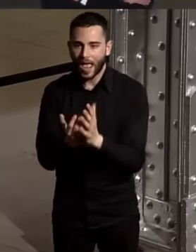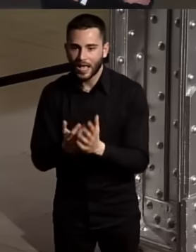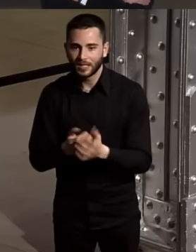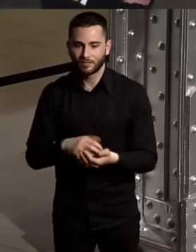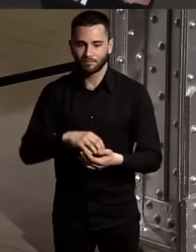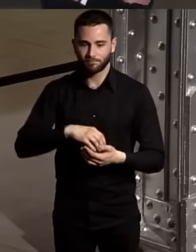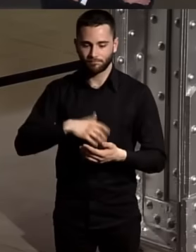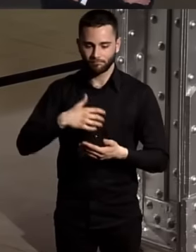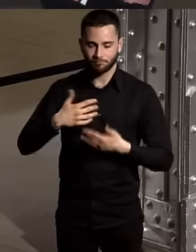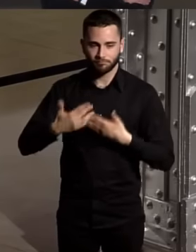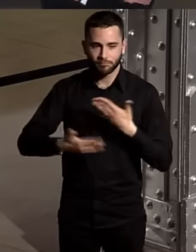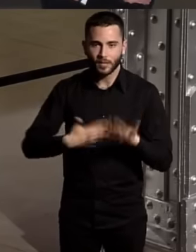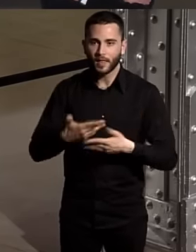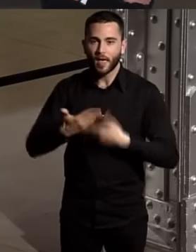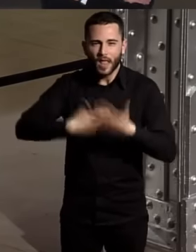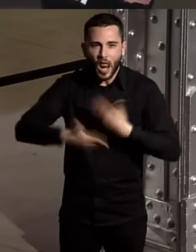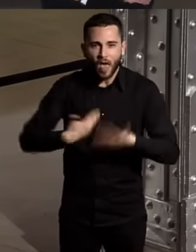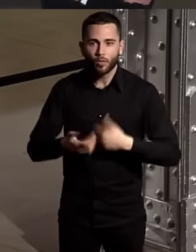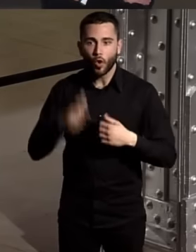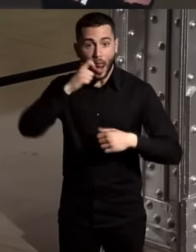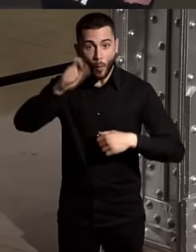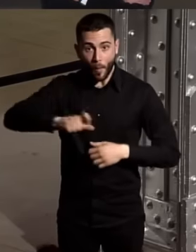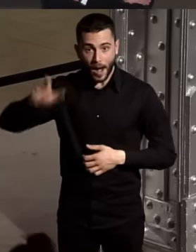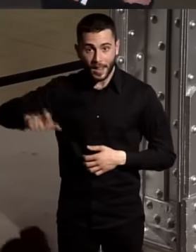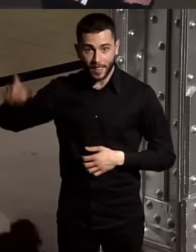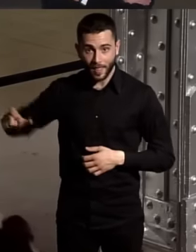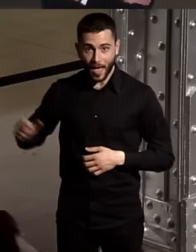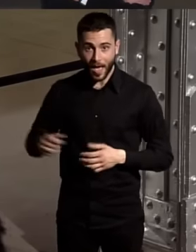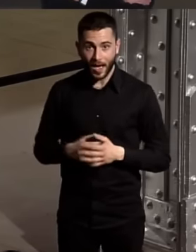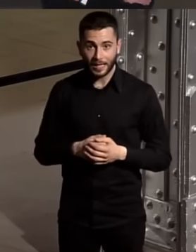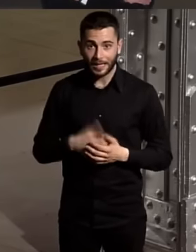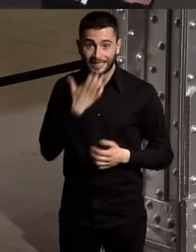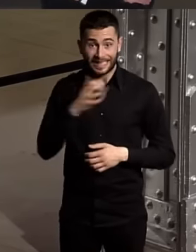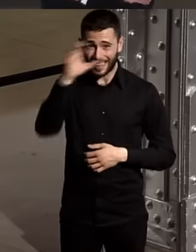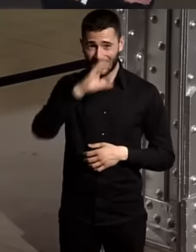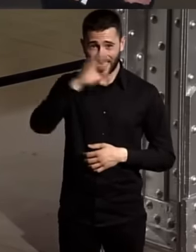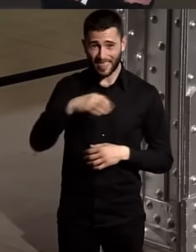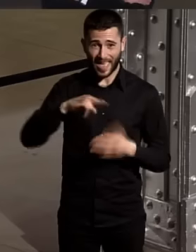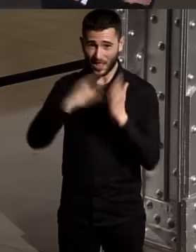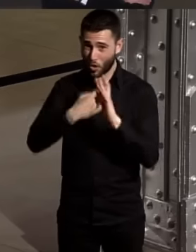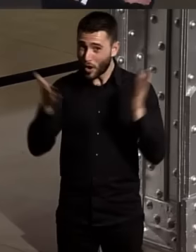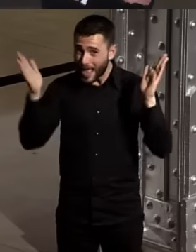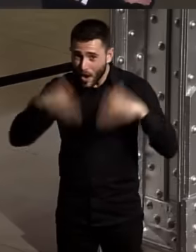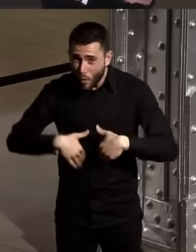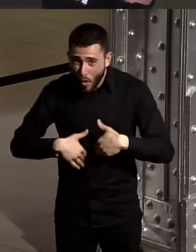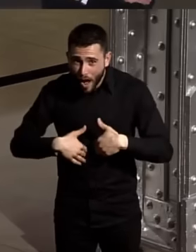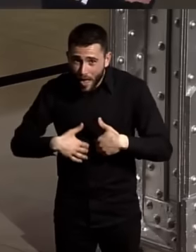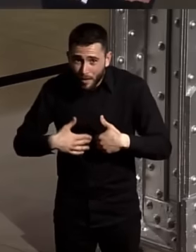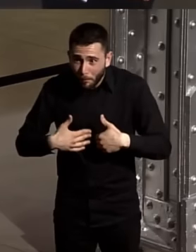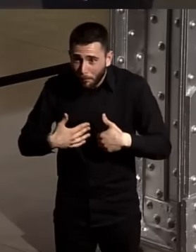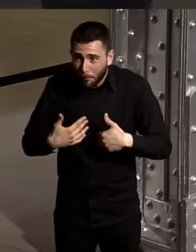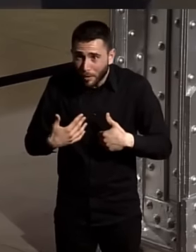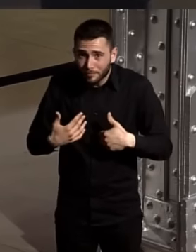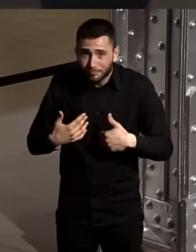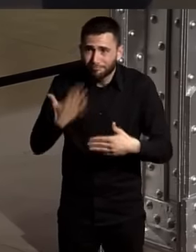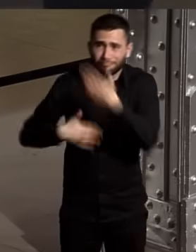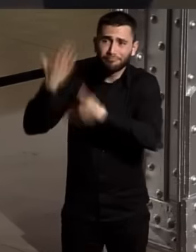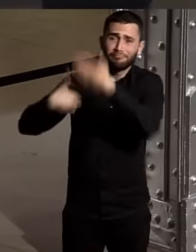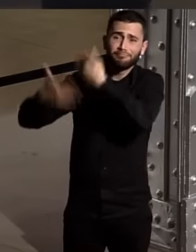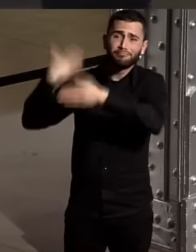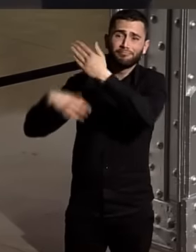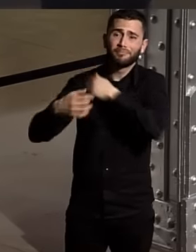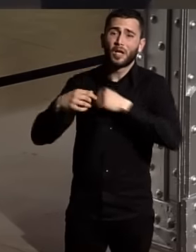acelerando la humanidad sin esa ciencia y tecnología habría visto lo que ha visto siempre puntos